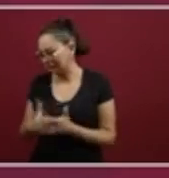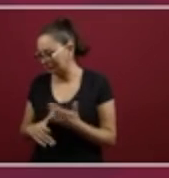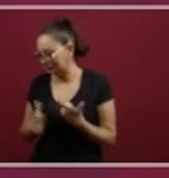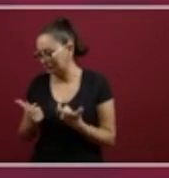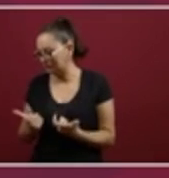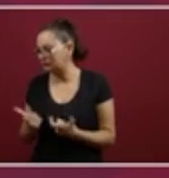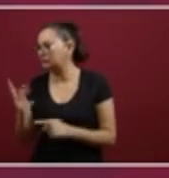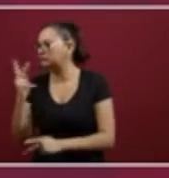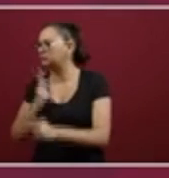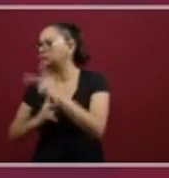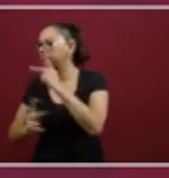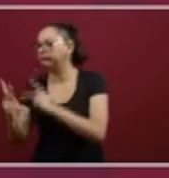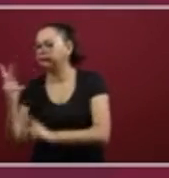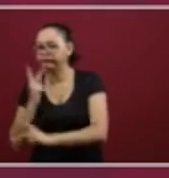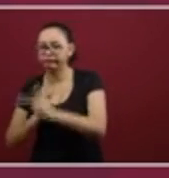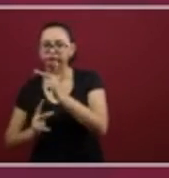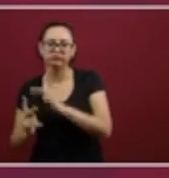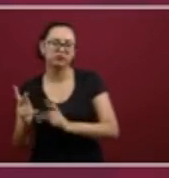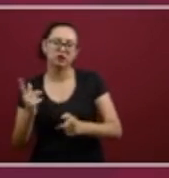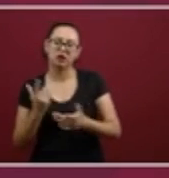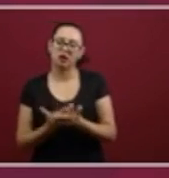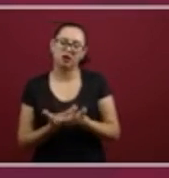Ahora van a bajar